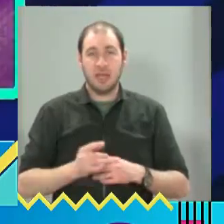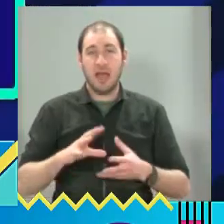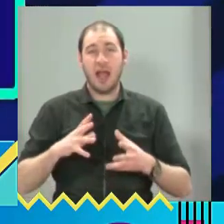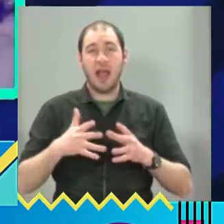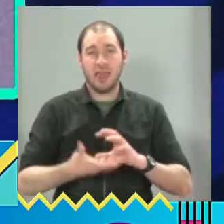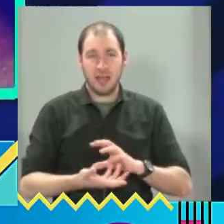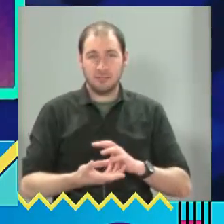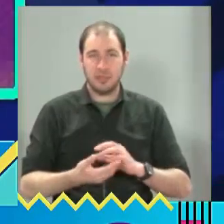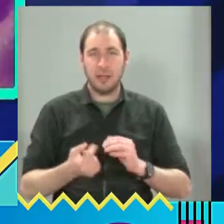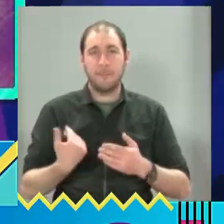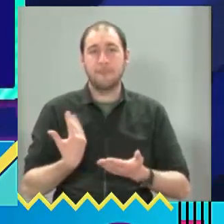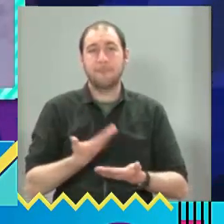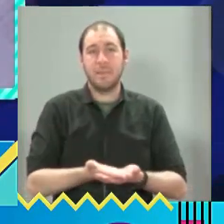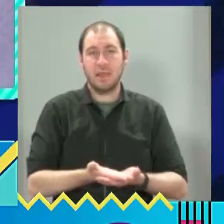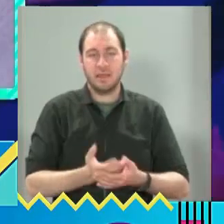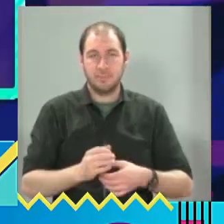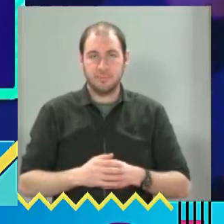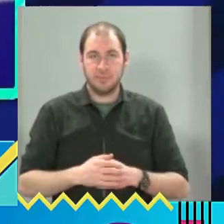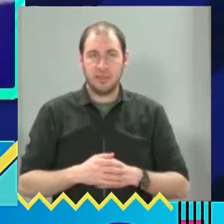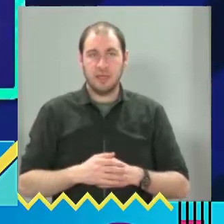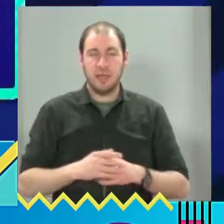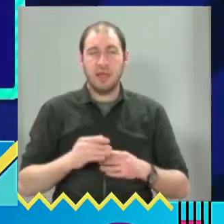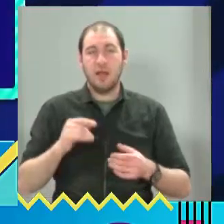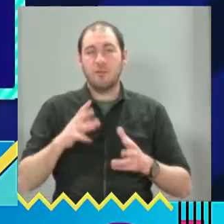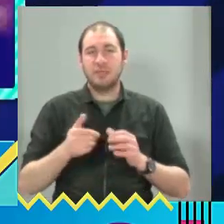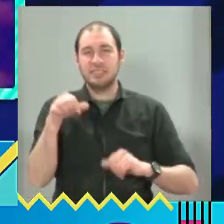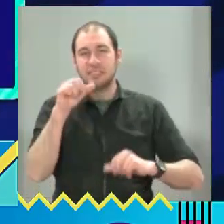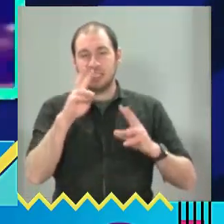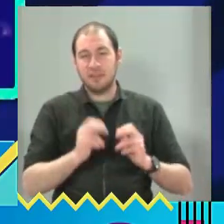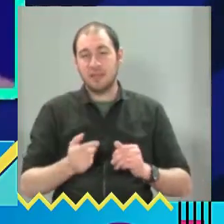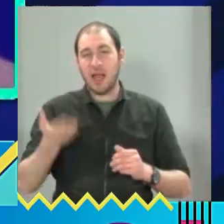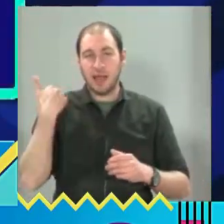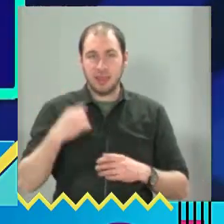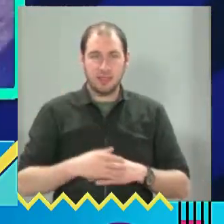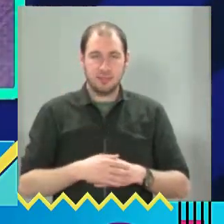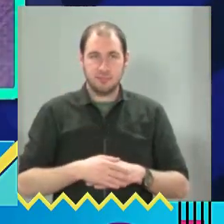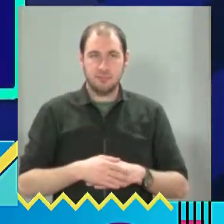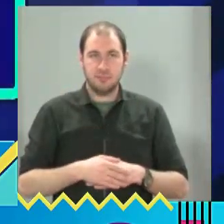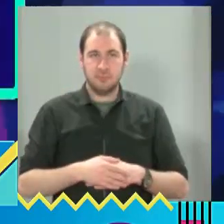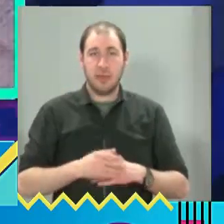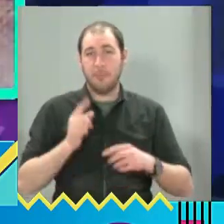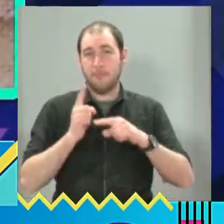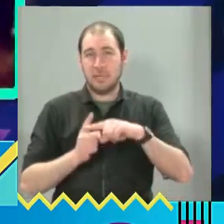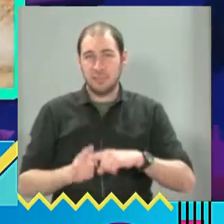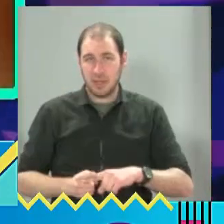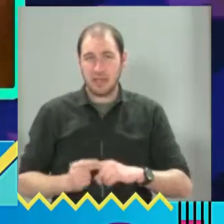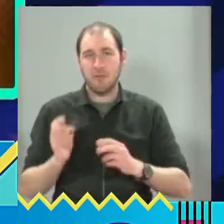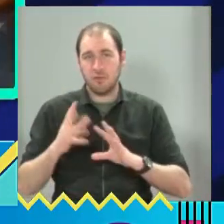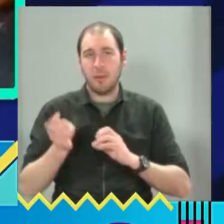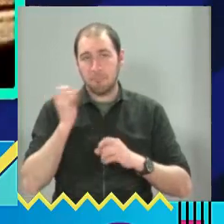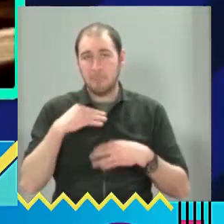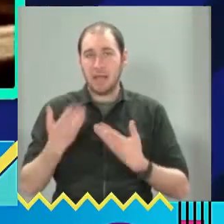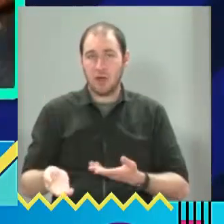adaptarse, digamos, a lo que pedía la epistemología científica de aquella época. Y bueno, a las matemáticas lo que mejor le